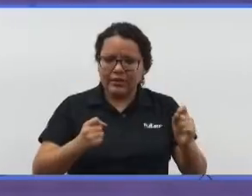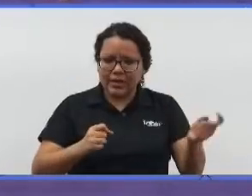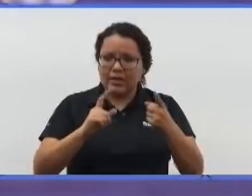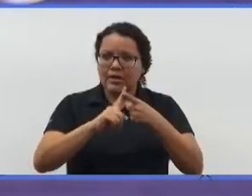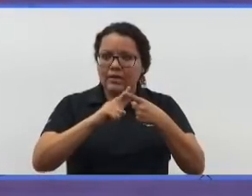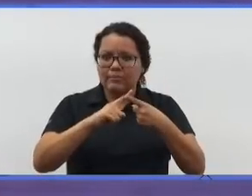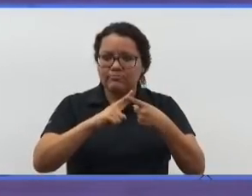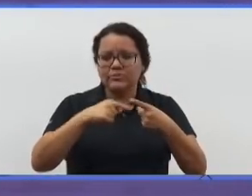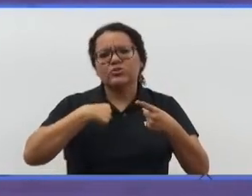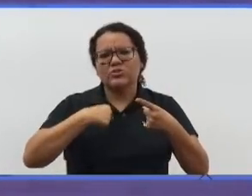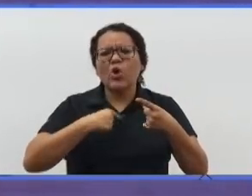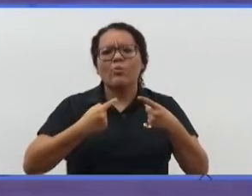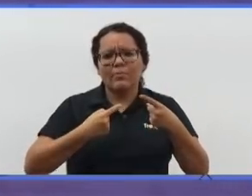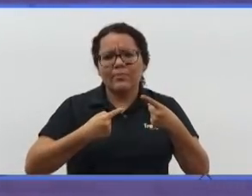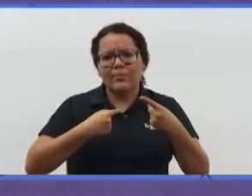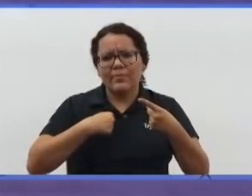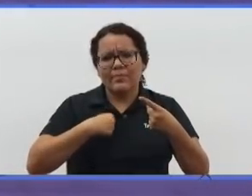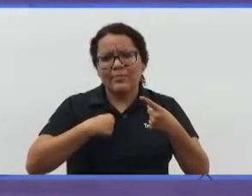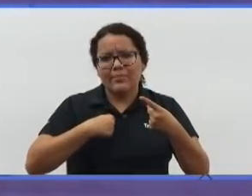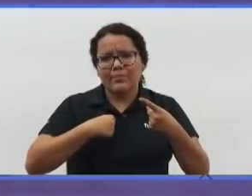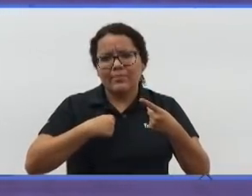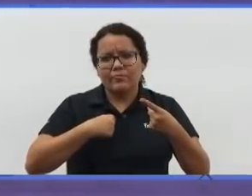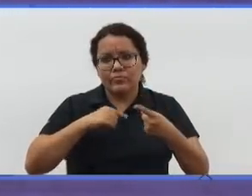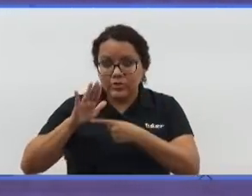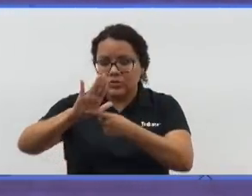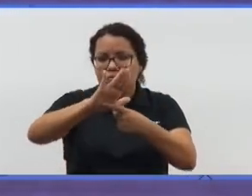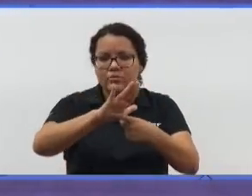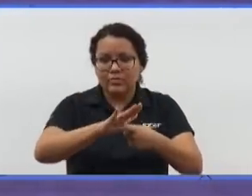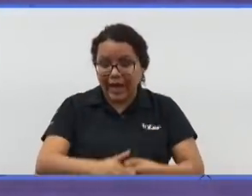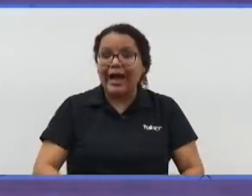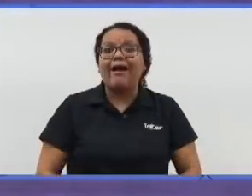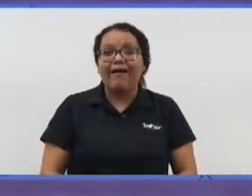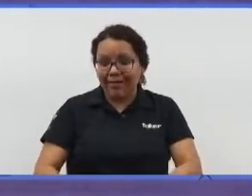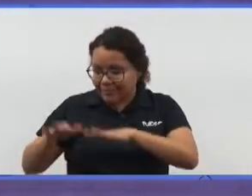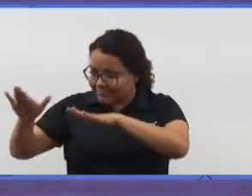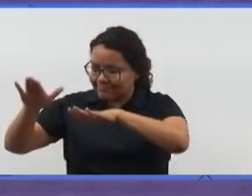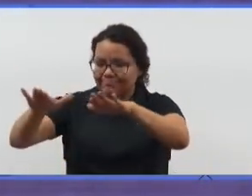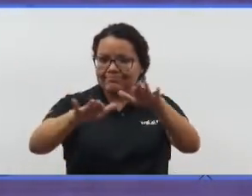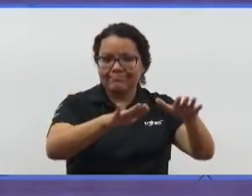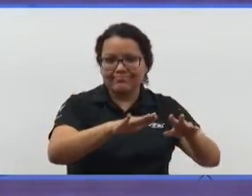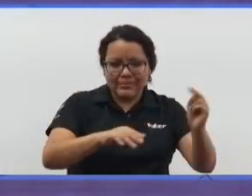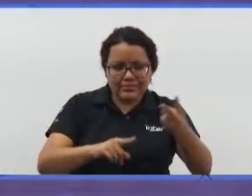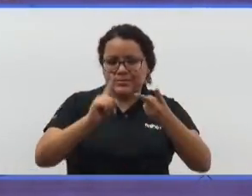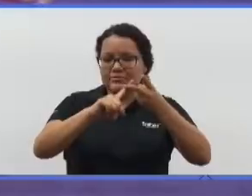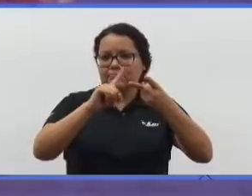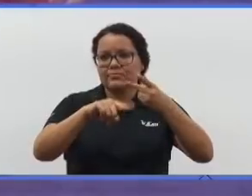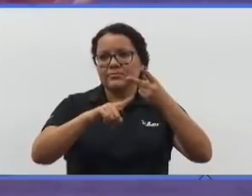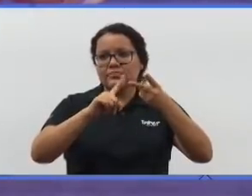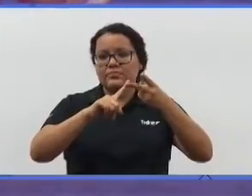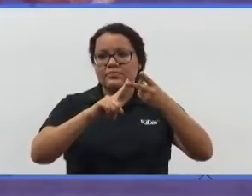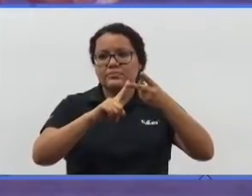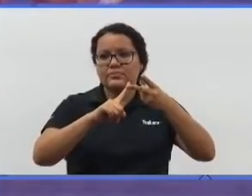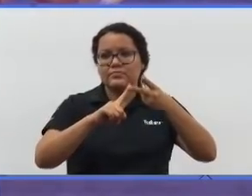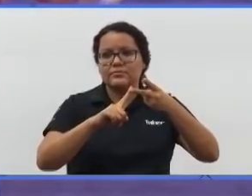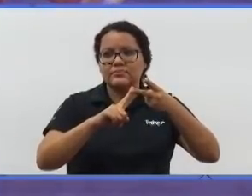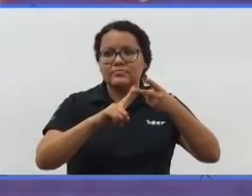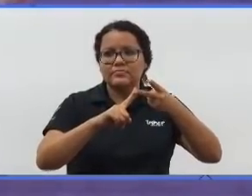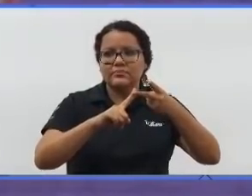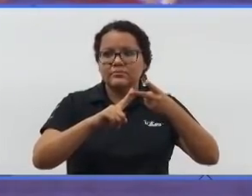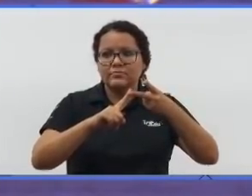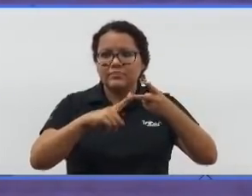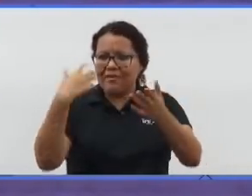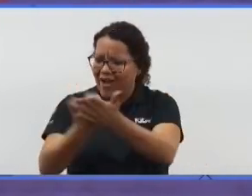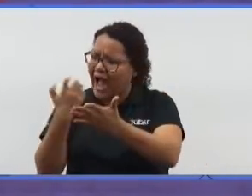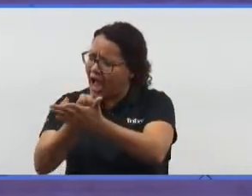tengo que soy salvo cuál era la gratis tu la segunda es el